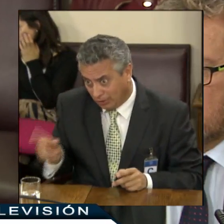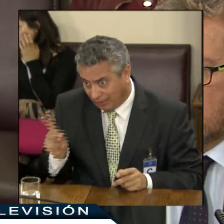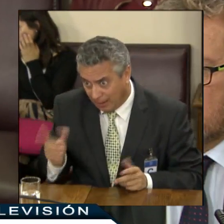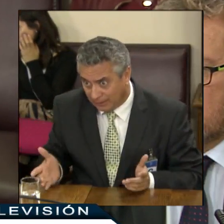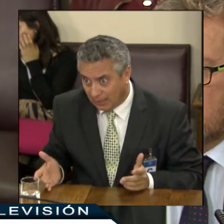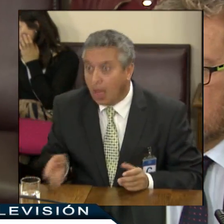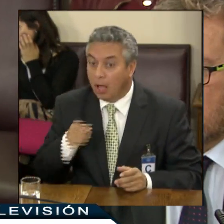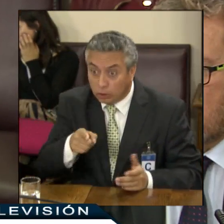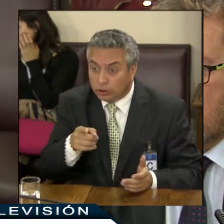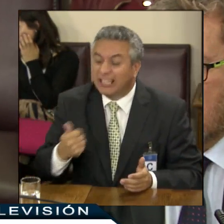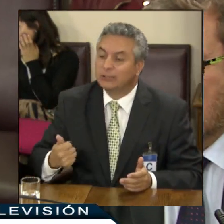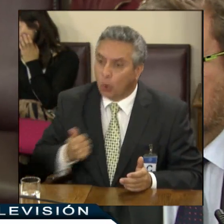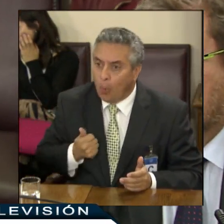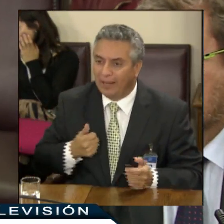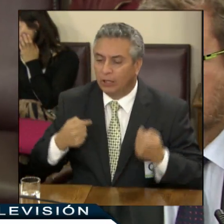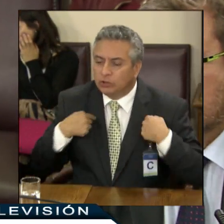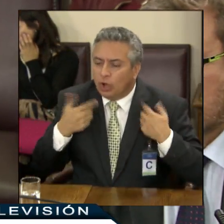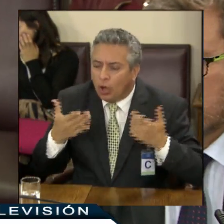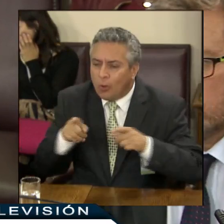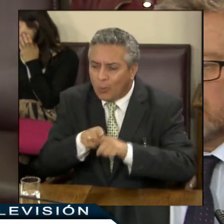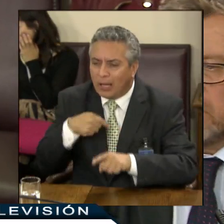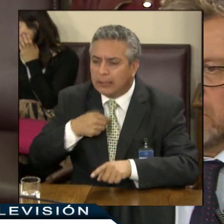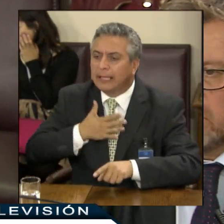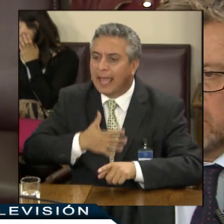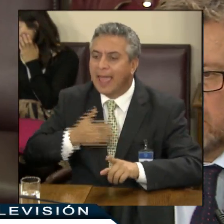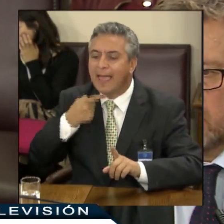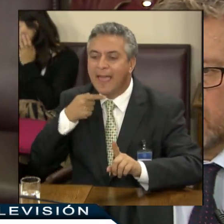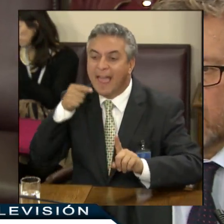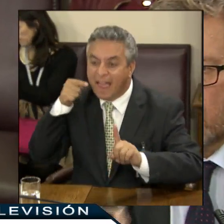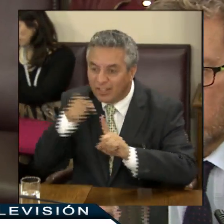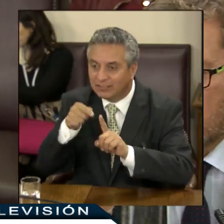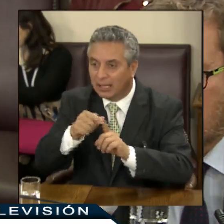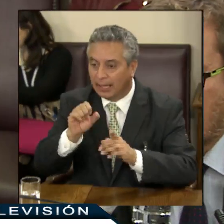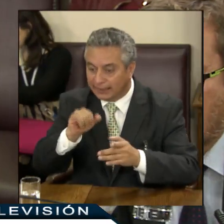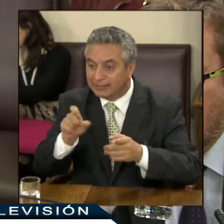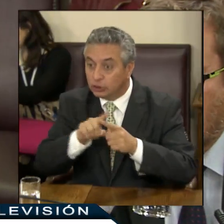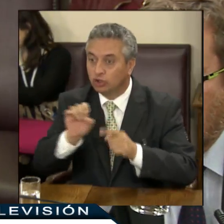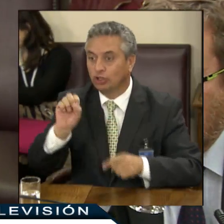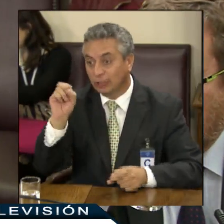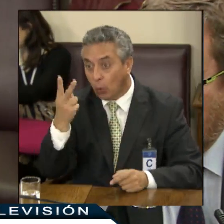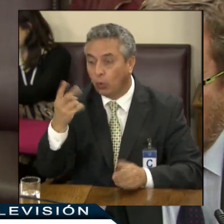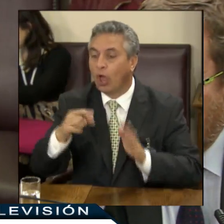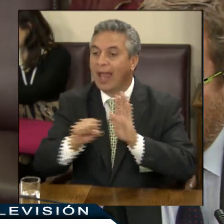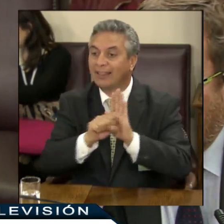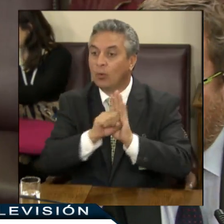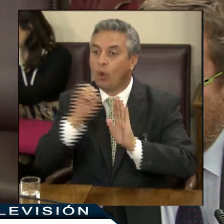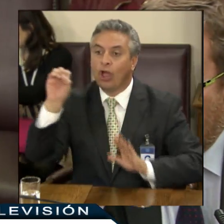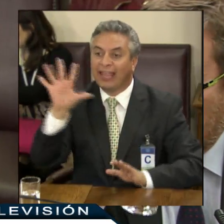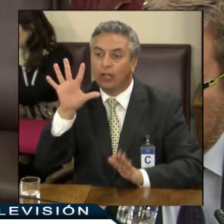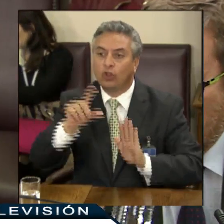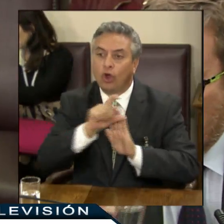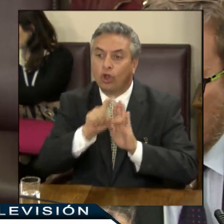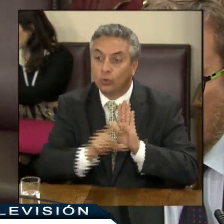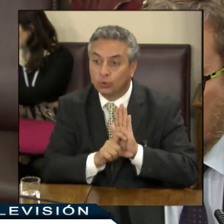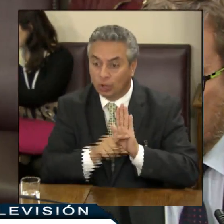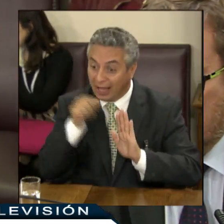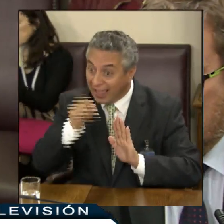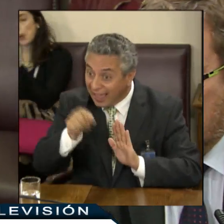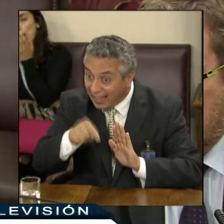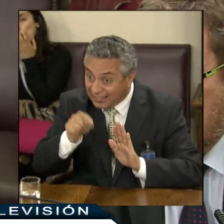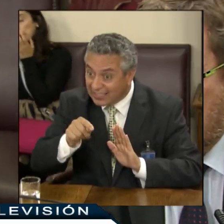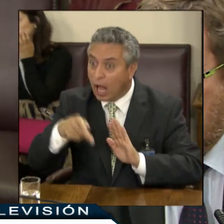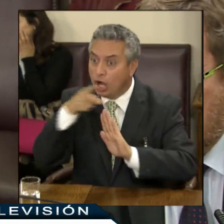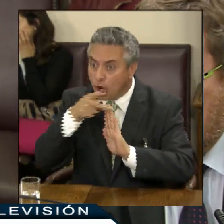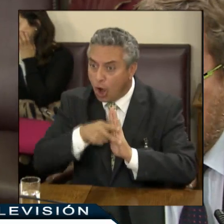aquí yo quiero hacer un énfasis Claro en lo que dispone el inciso segundo del artículo quinto de la Constitución estas normas de Derechos